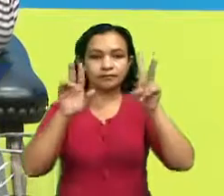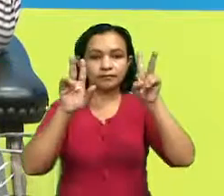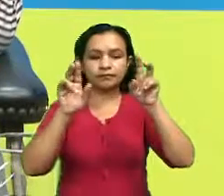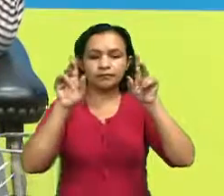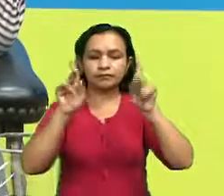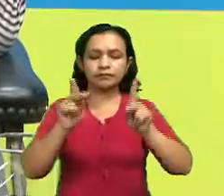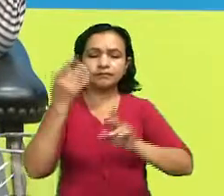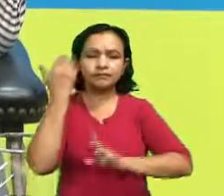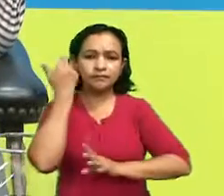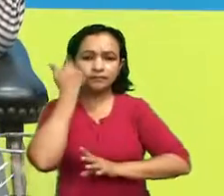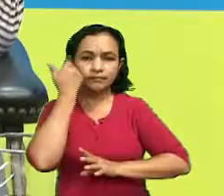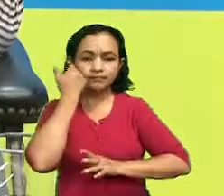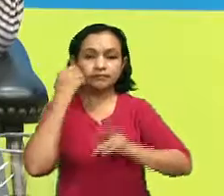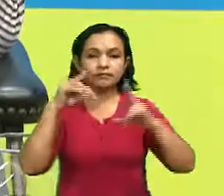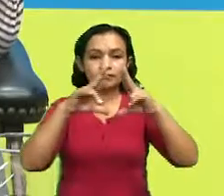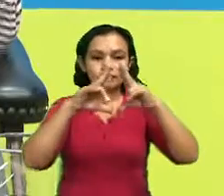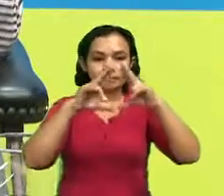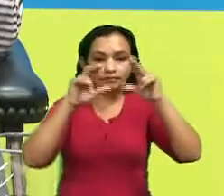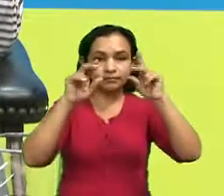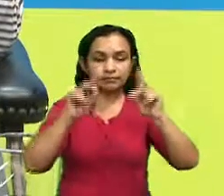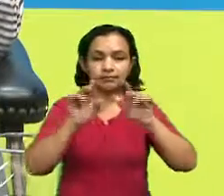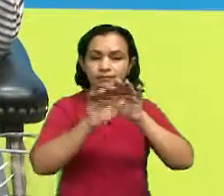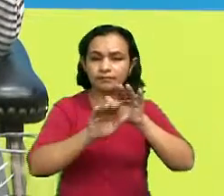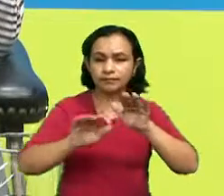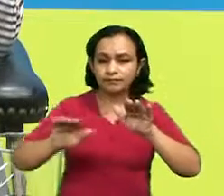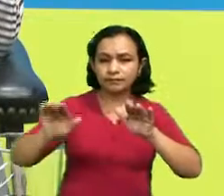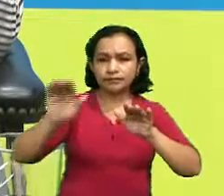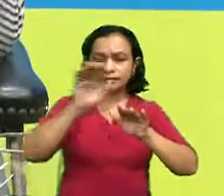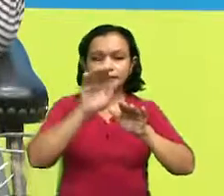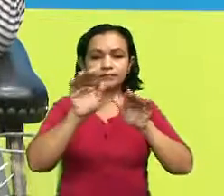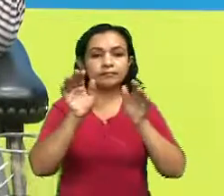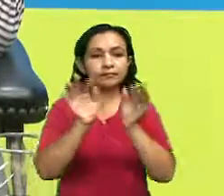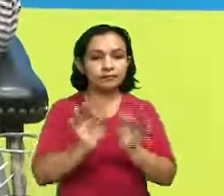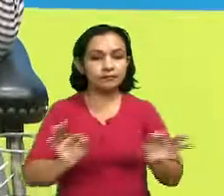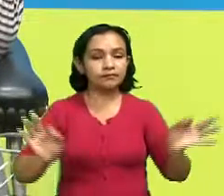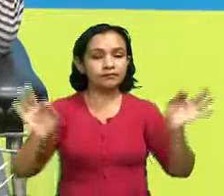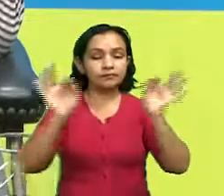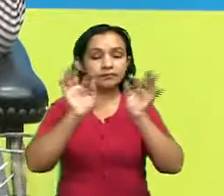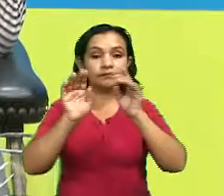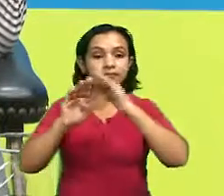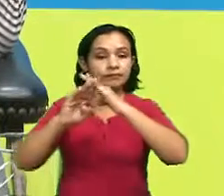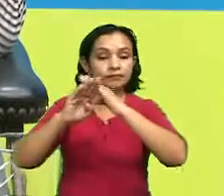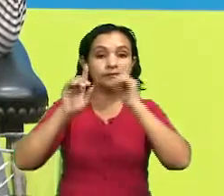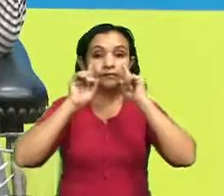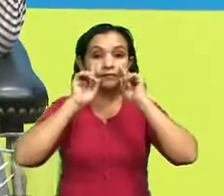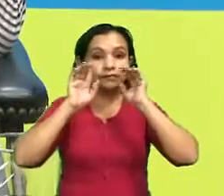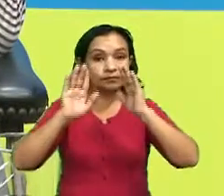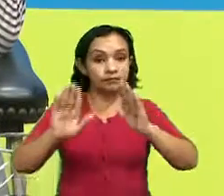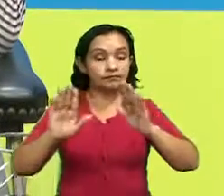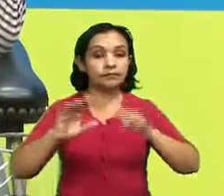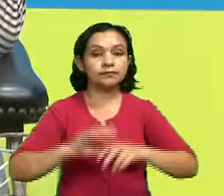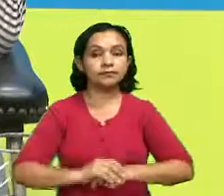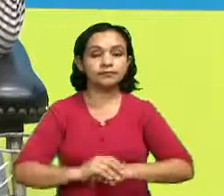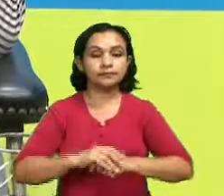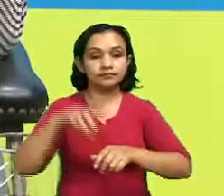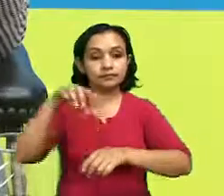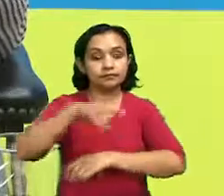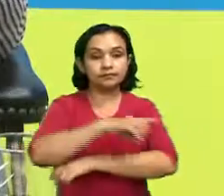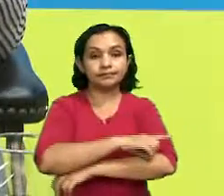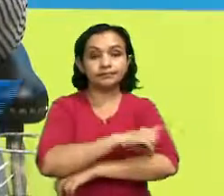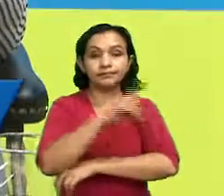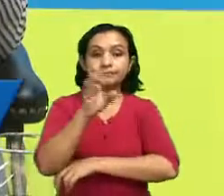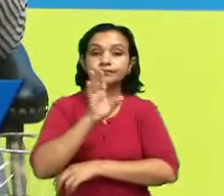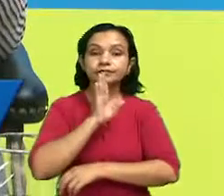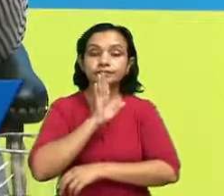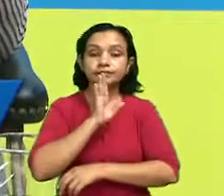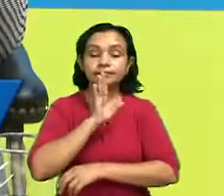a la población nicaragüense y sobre todo, que es lo más importante, su prevención. El día de hoy vamos a